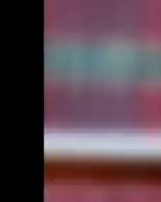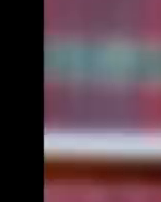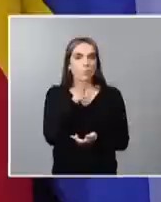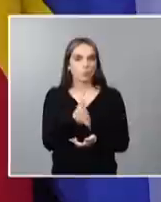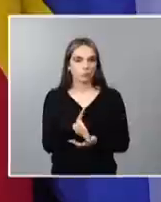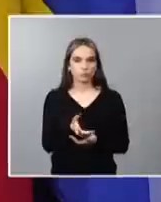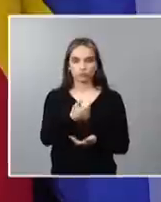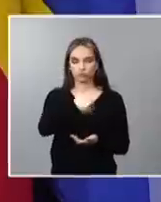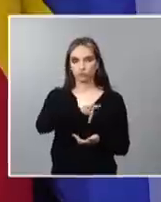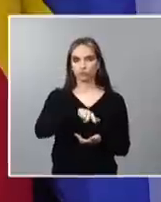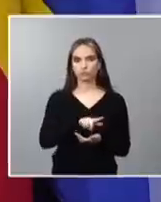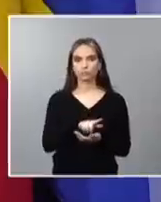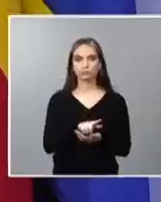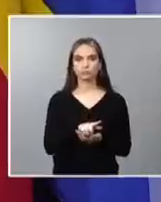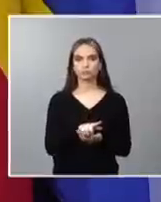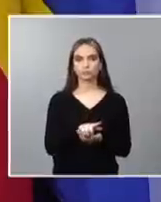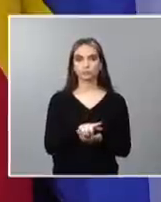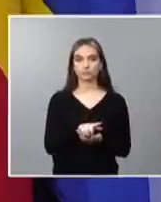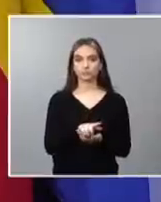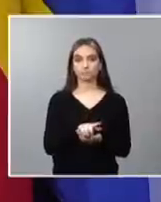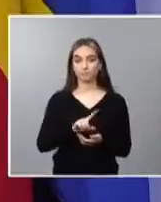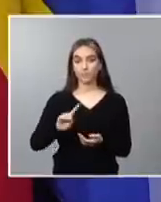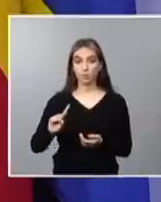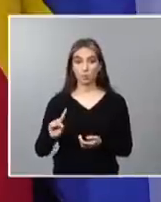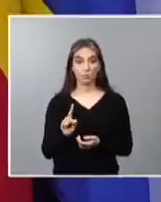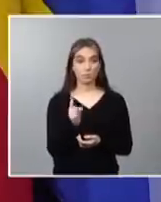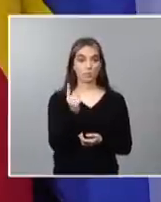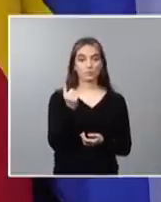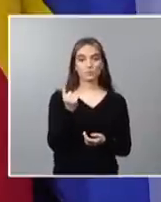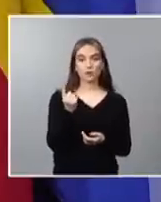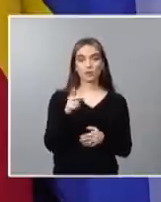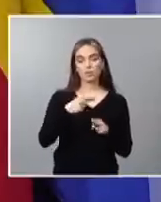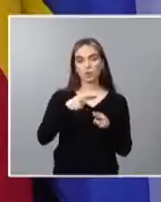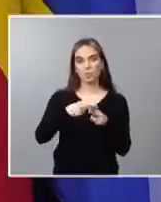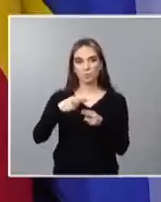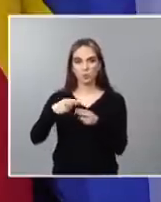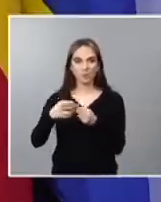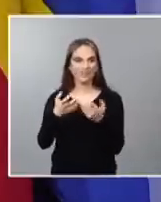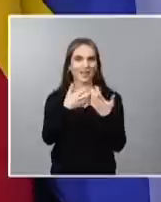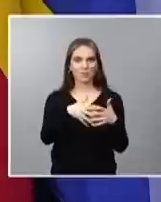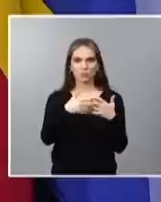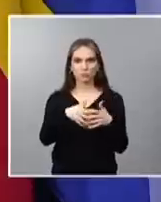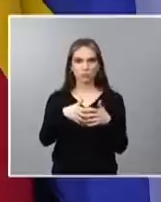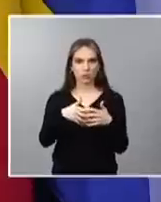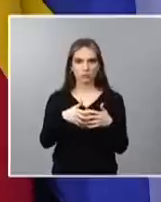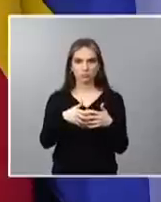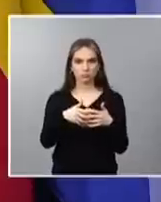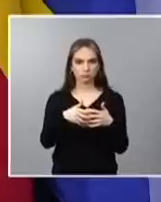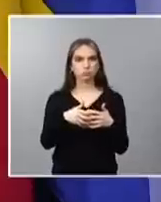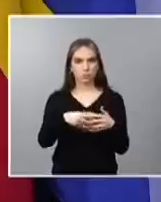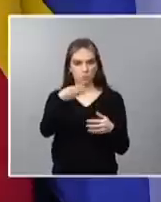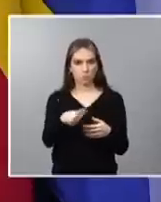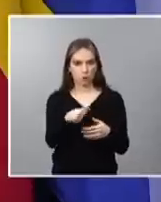¿Qué clase de promesa es esa? Primero, claro, ¿no? Pero segundo, ojo con la palabra mantendré la fiscalidad.